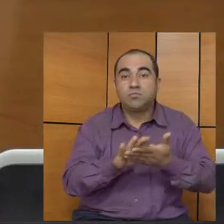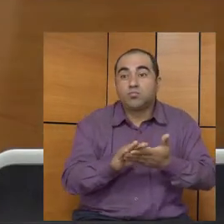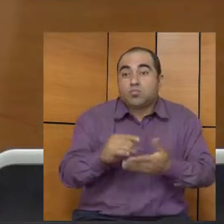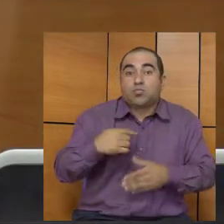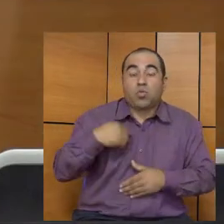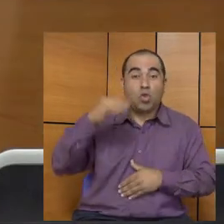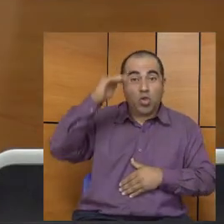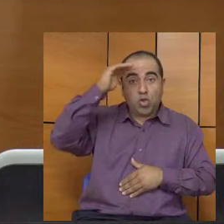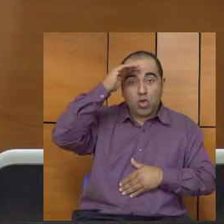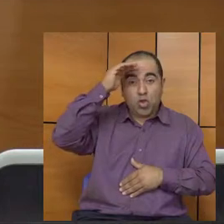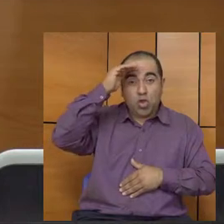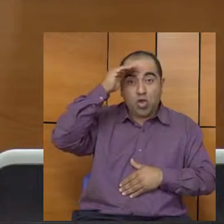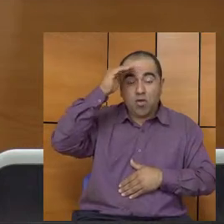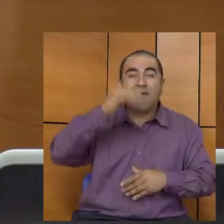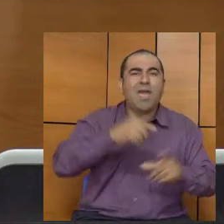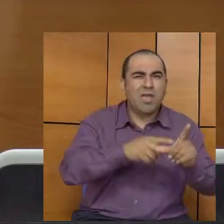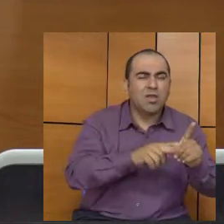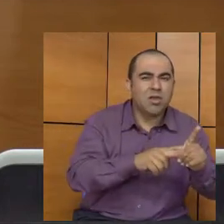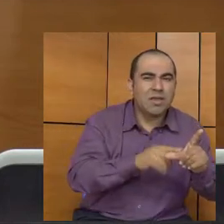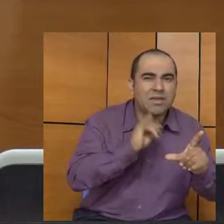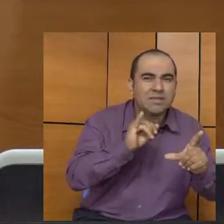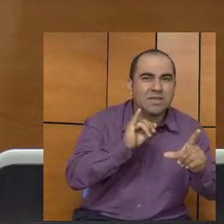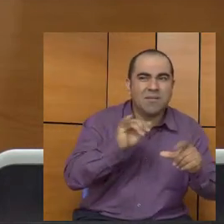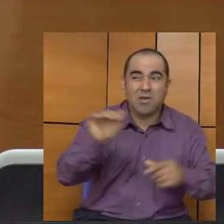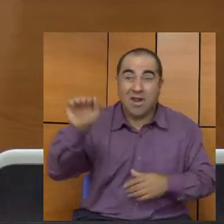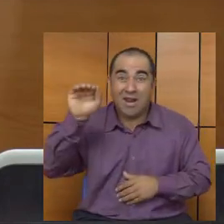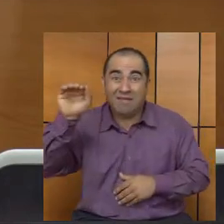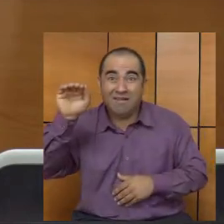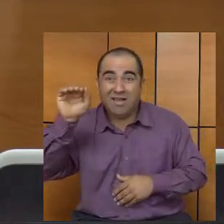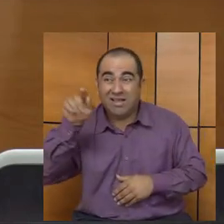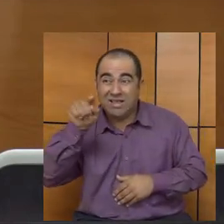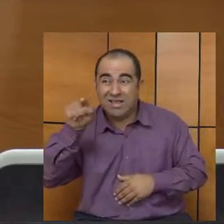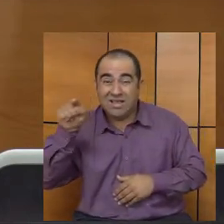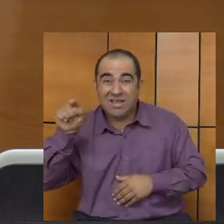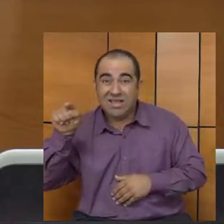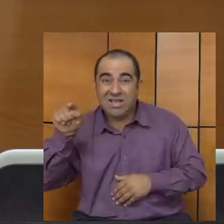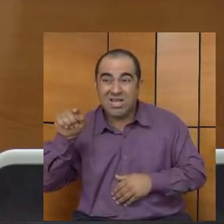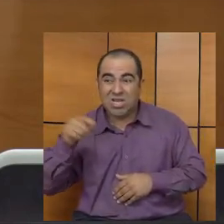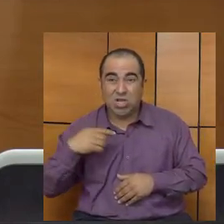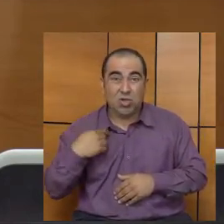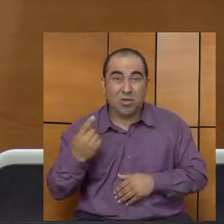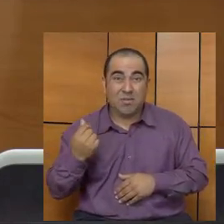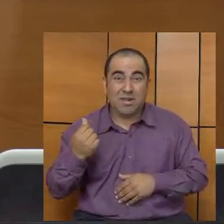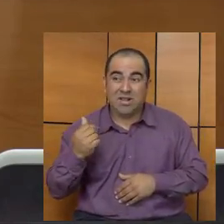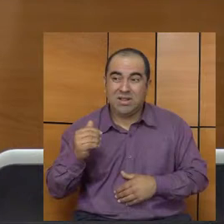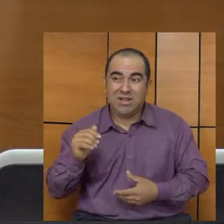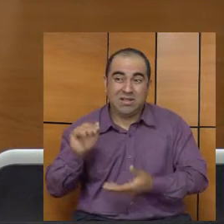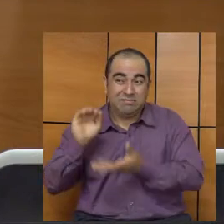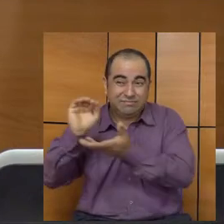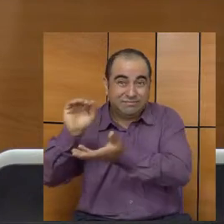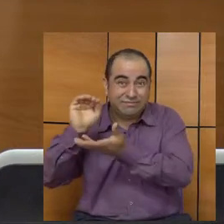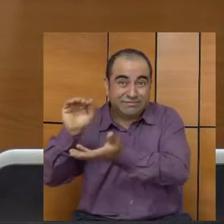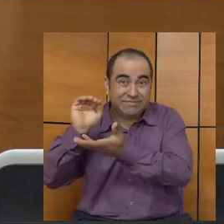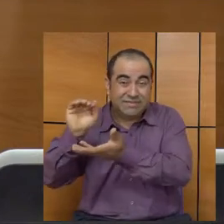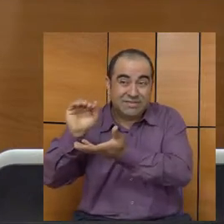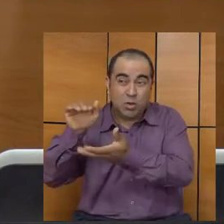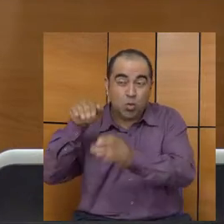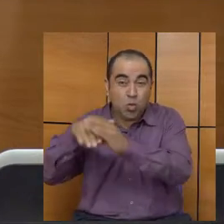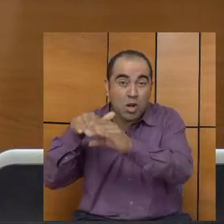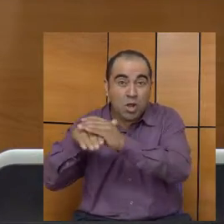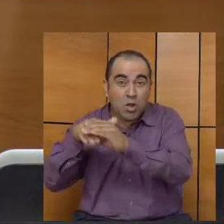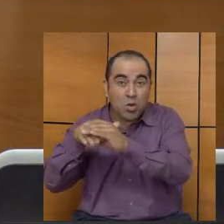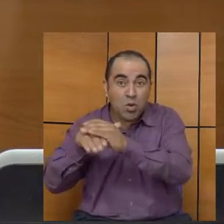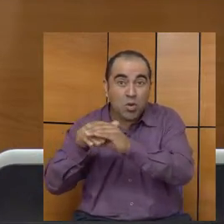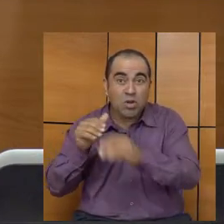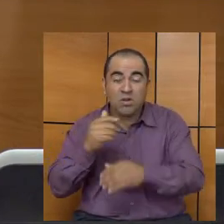confianza frente a la tecnología, pero en la banca electrónica, donde estoy gestionando mis ahorros, mi dinero, pues oye, con